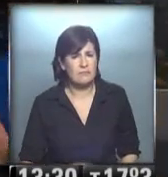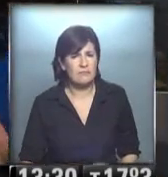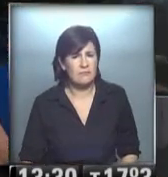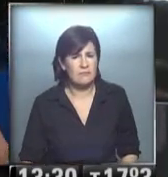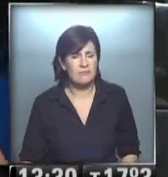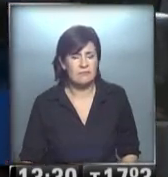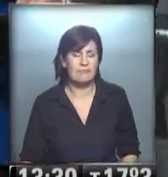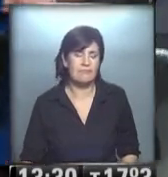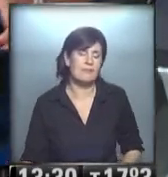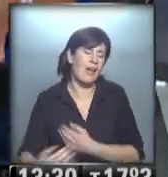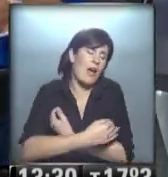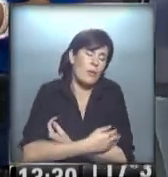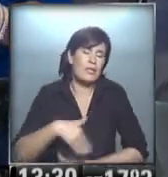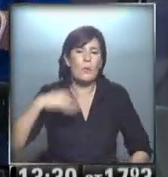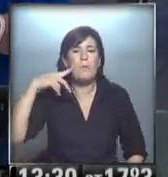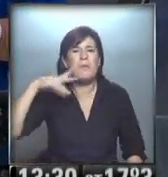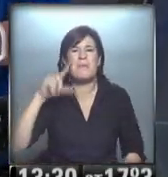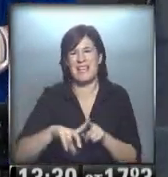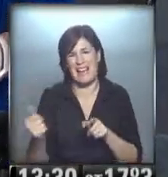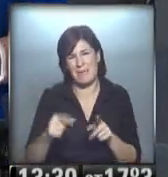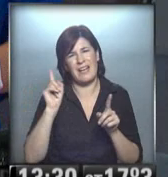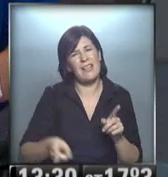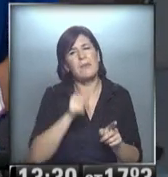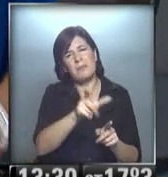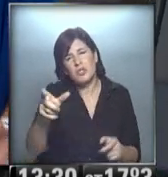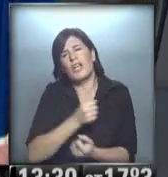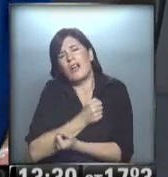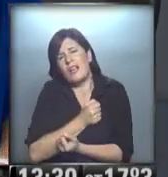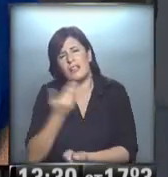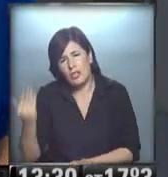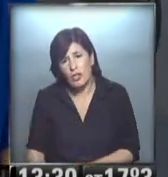El abrazo para Mimi Pons y para todos aquellos que quisieron a esta gran actriz que fue Norma Pons.